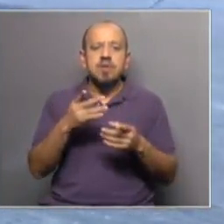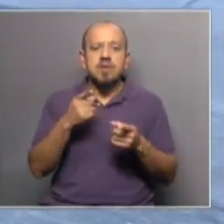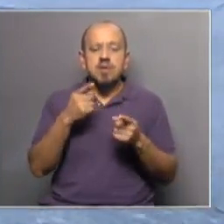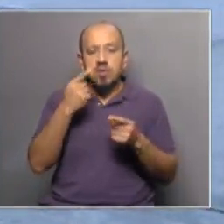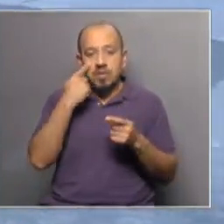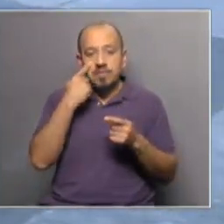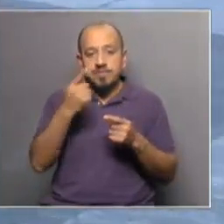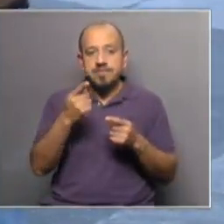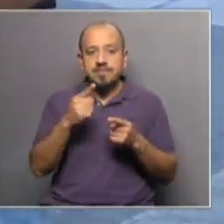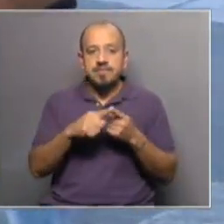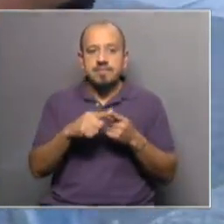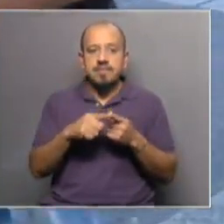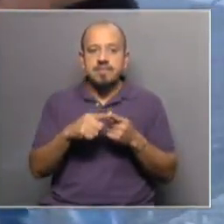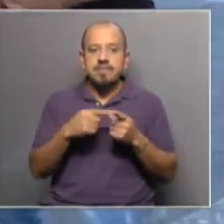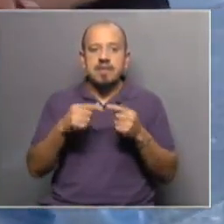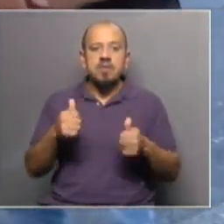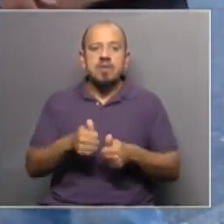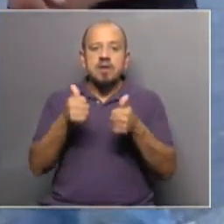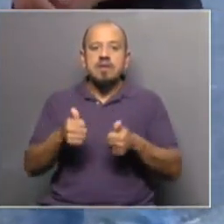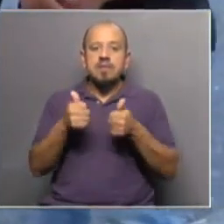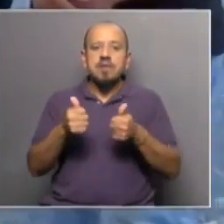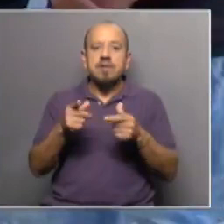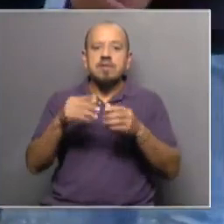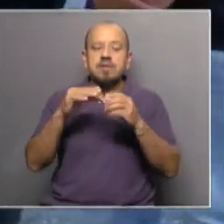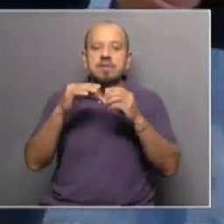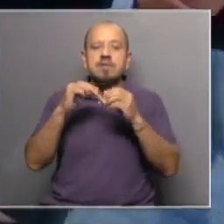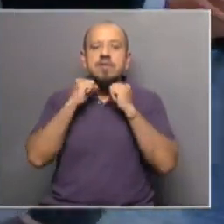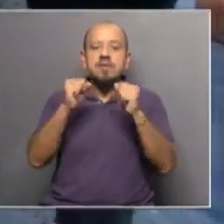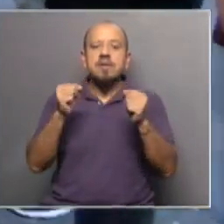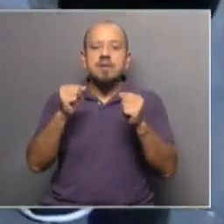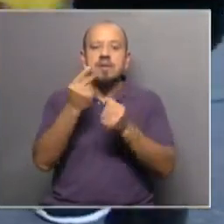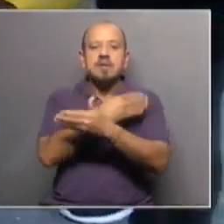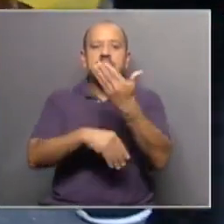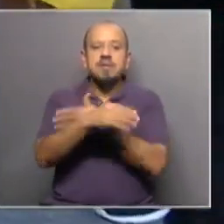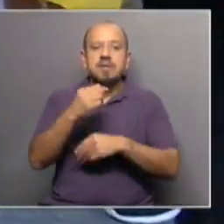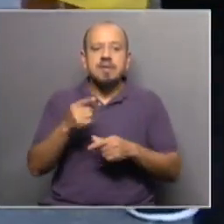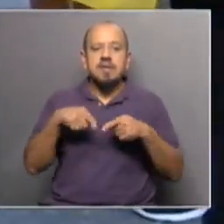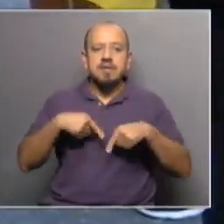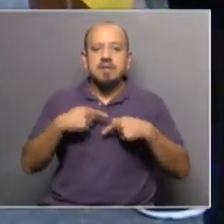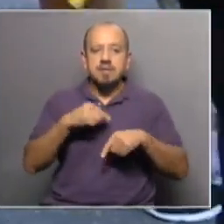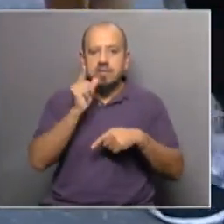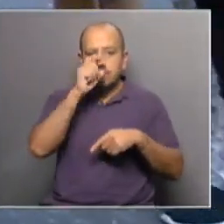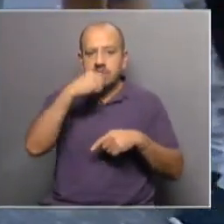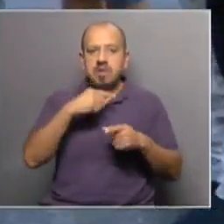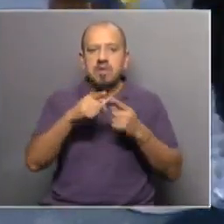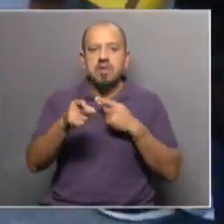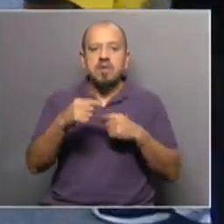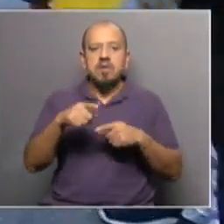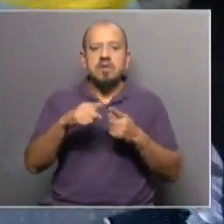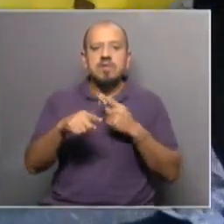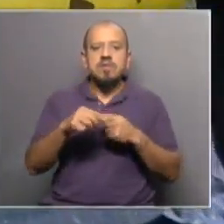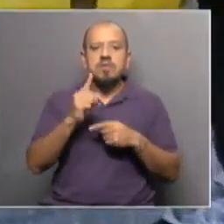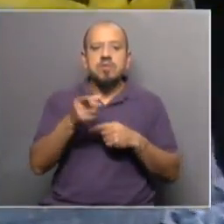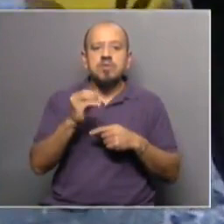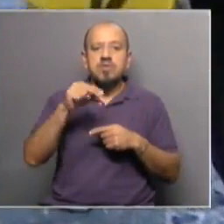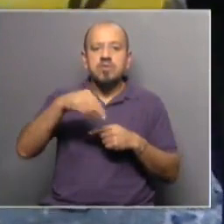lo que está sucediendo, ¿no? Es toda una actividad que organiza la Secretaría de Discapacidad de la Intendencia de Montevideo. Y estamos con Gonzalo Carballido, que es uno